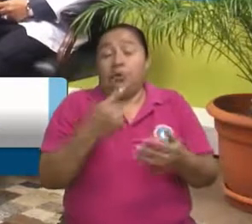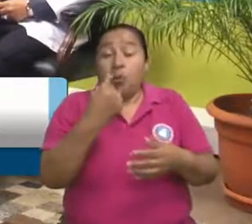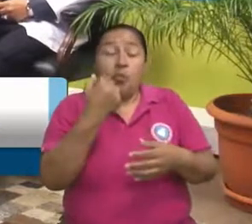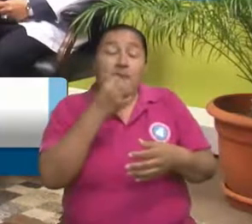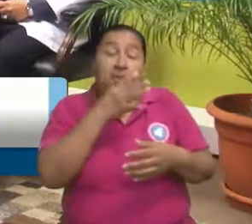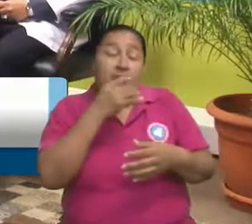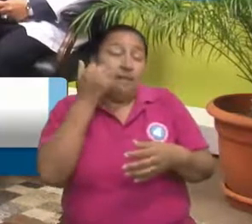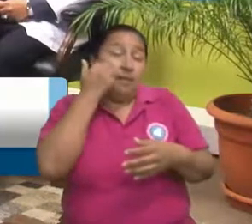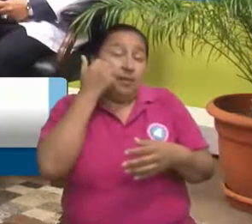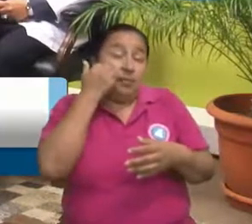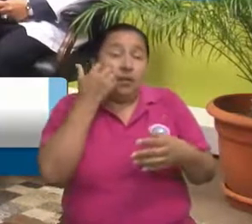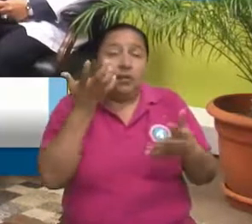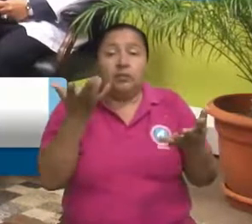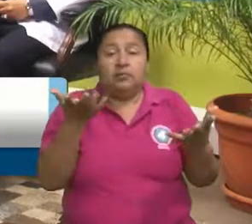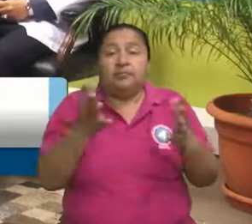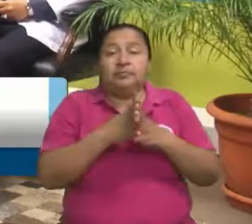con